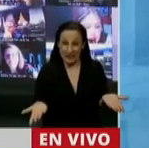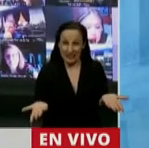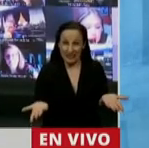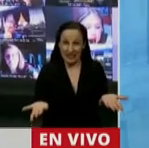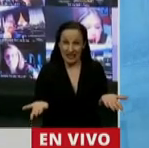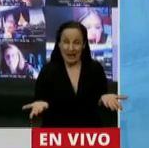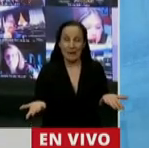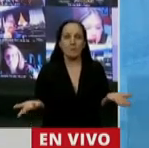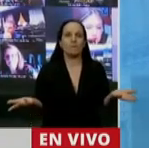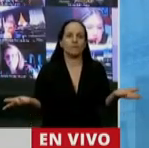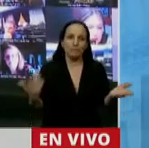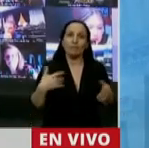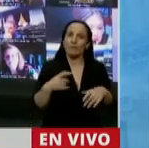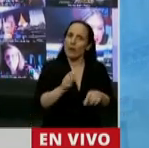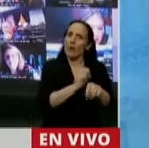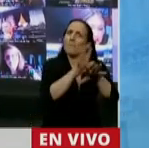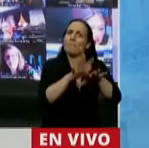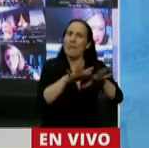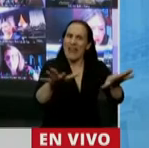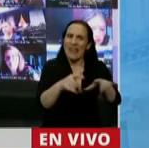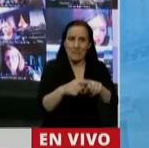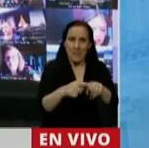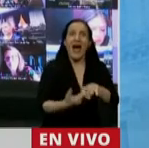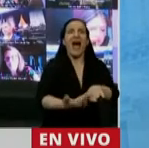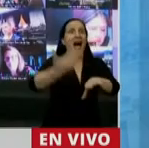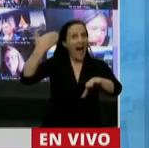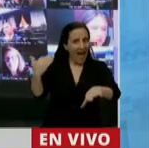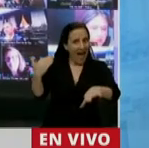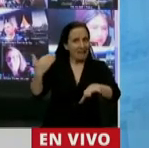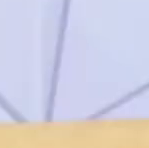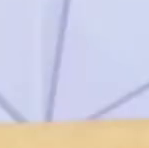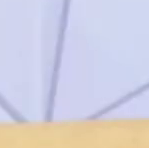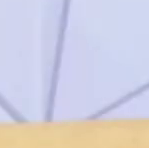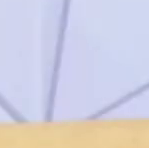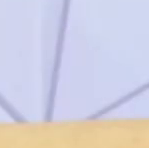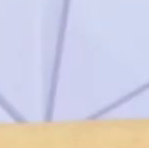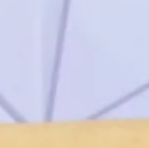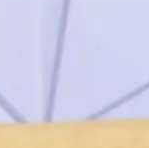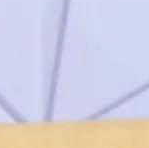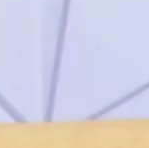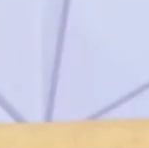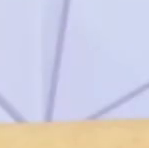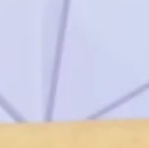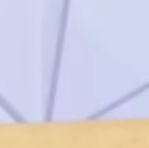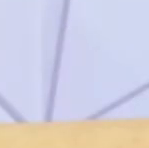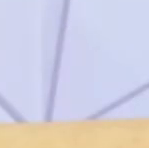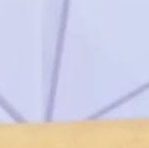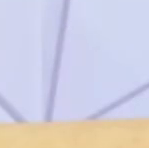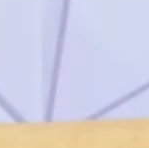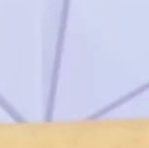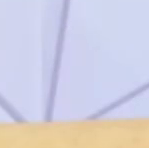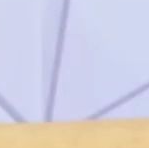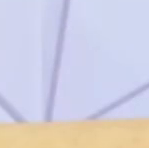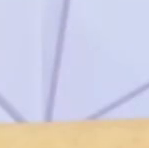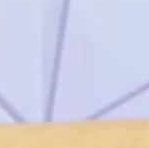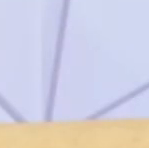las ojeras. Lo vamos a ir viendo. Dale. Muchísimas gracias, Tais. Que tengas una buena tarde.